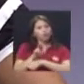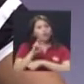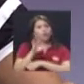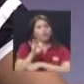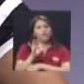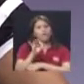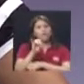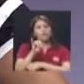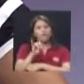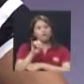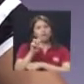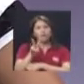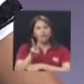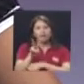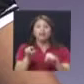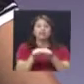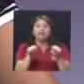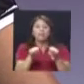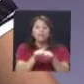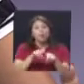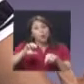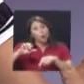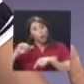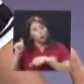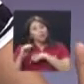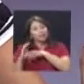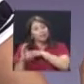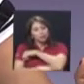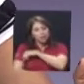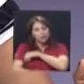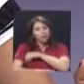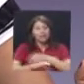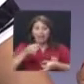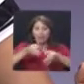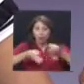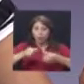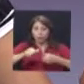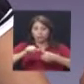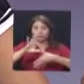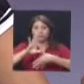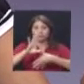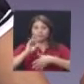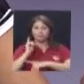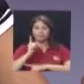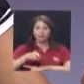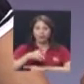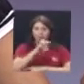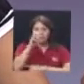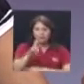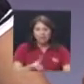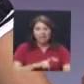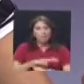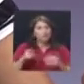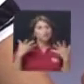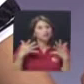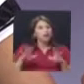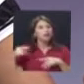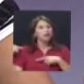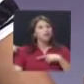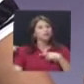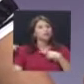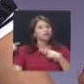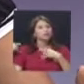sanciones que también la corte tiempos o a nuestro país sin embargo han pasado veinte largos meses